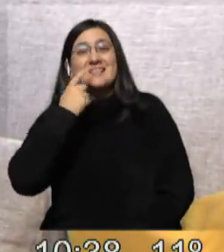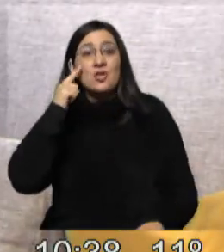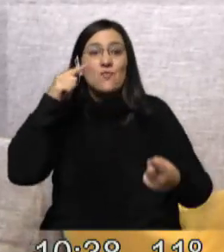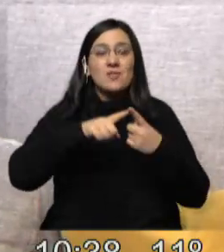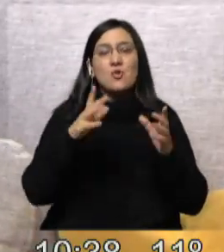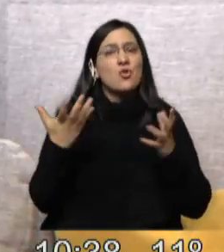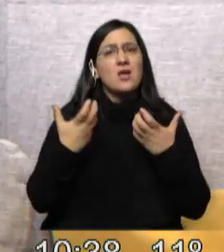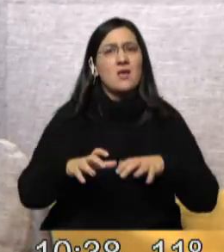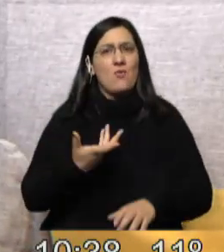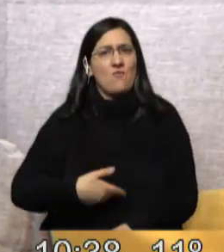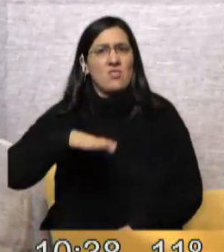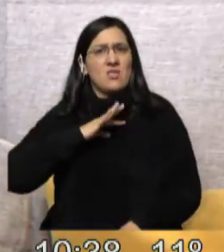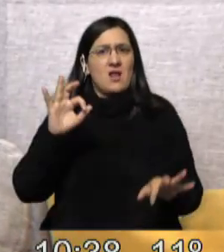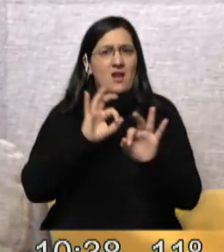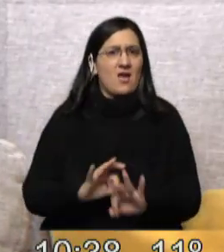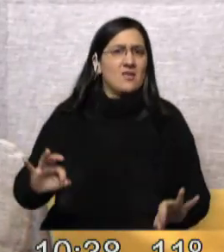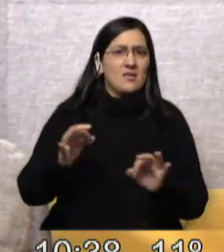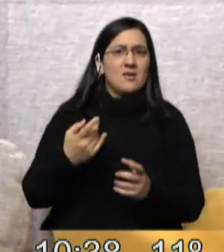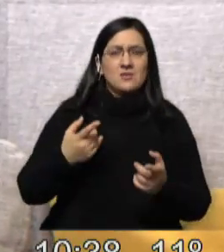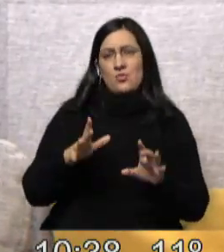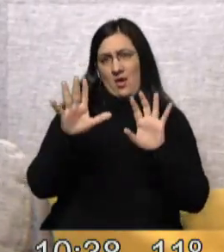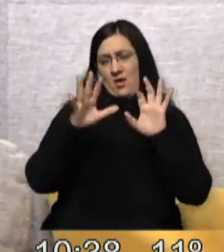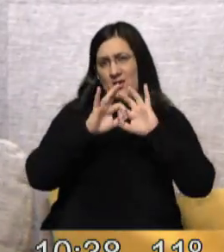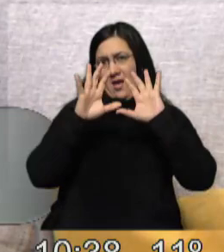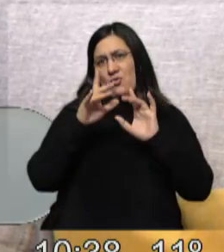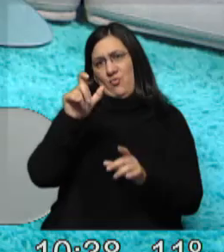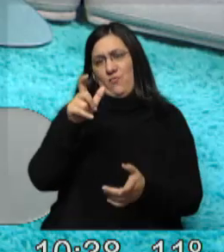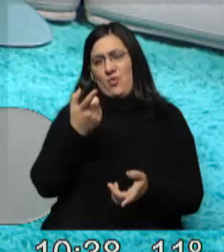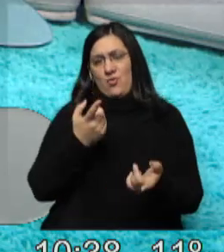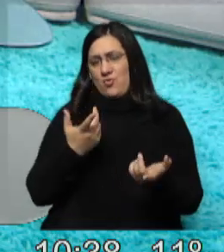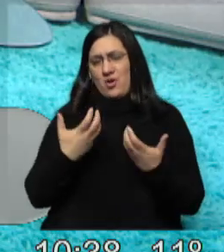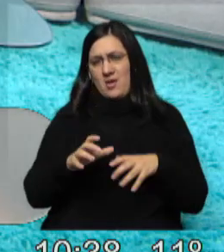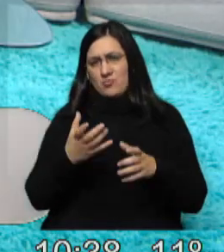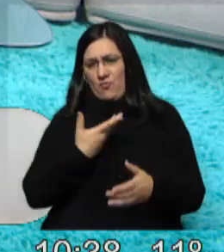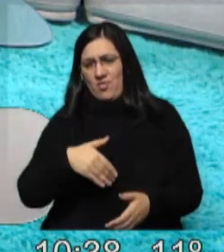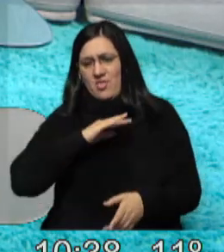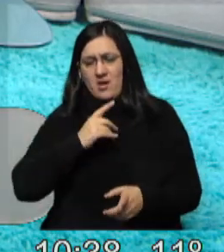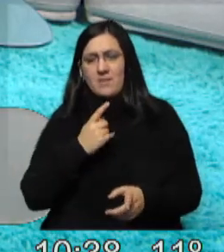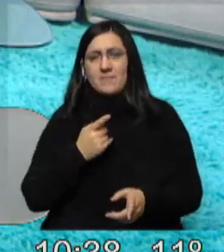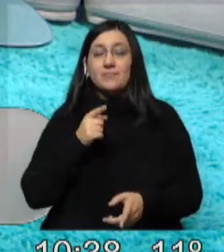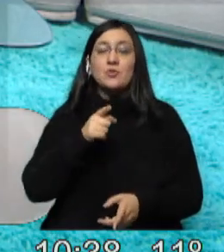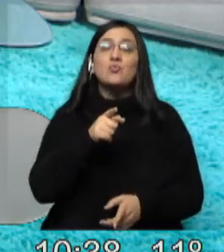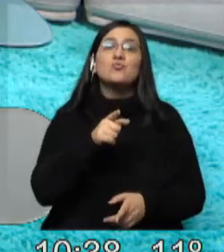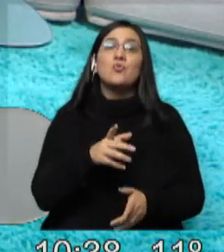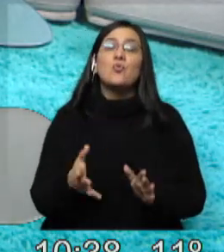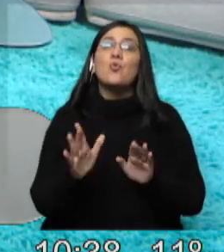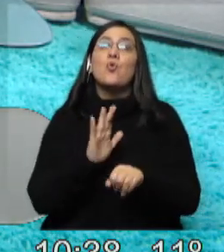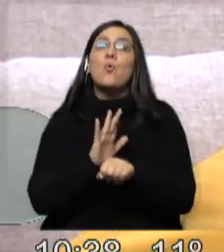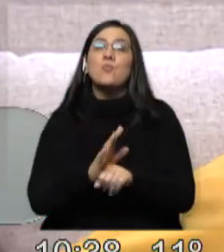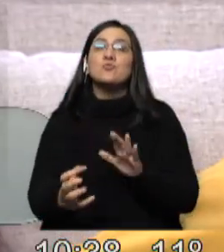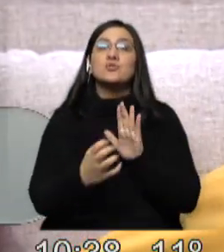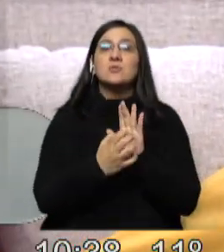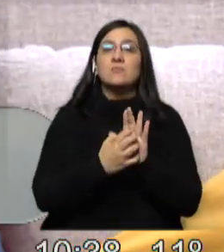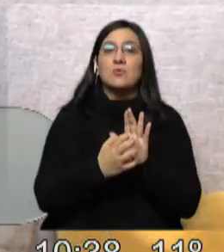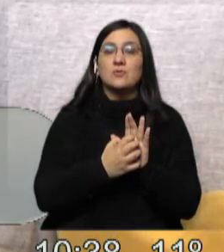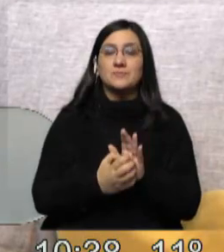ofender a nadie, pero no, eso, pero está clarísimo nosotros. Pero hoy te pasa, Pachu, que sos como un símbolo, ¿no? Tu risa es como un símbolo.